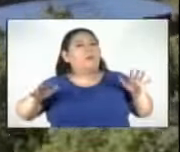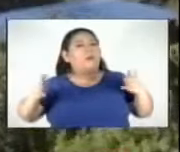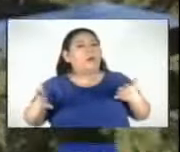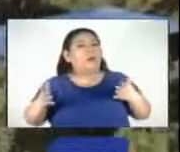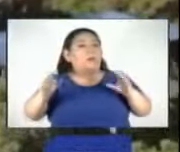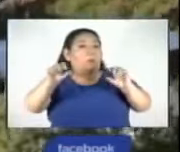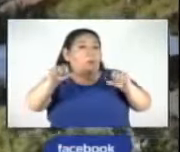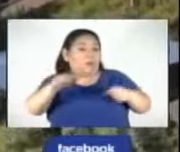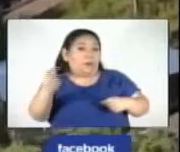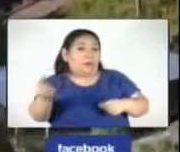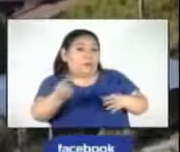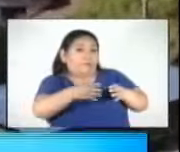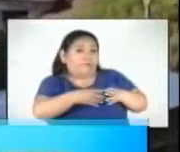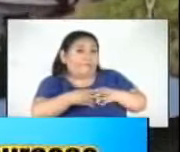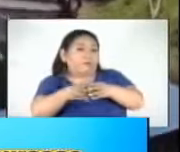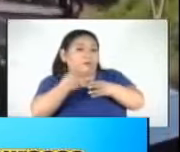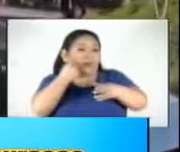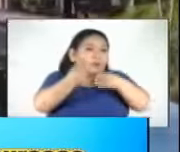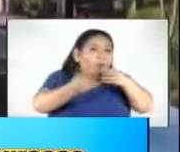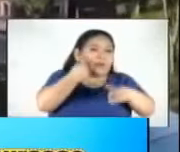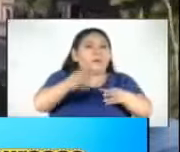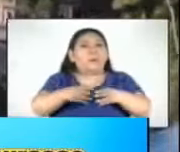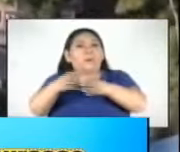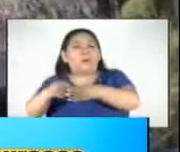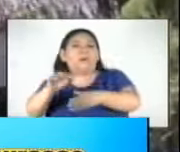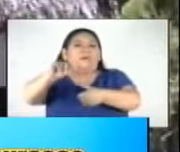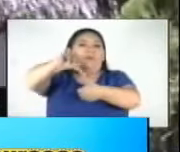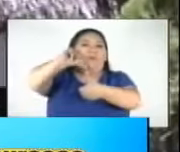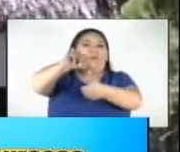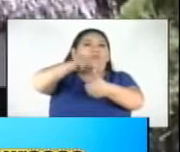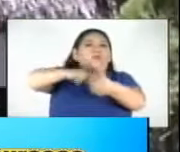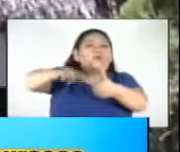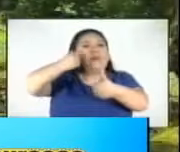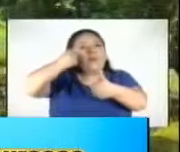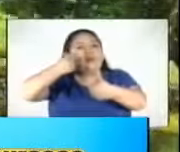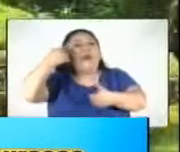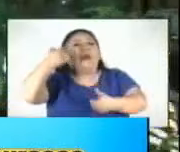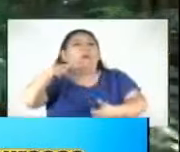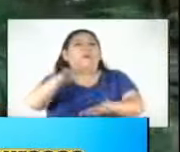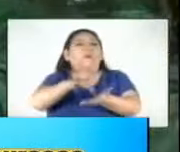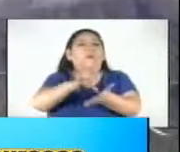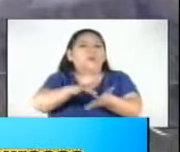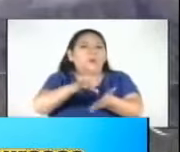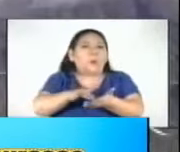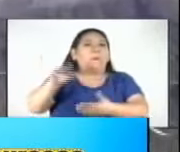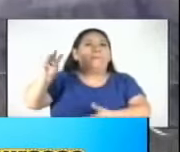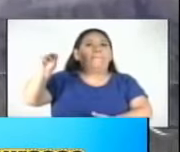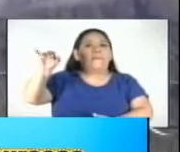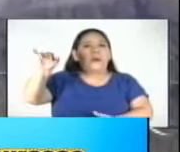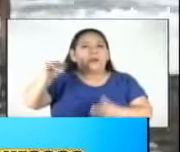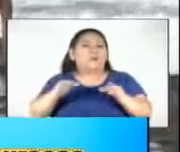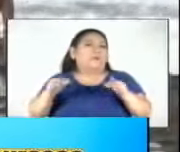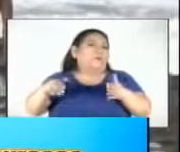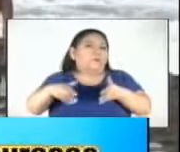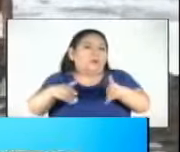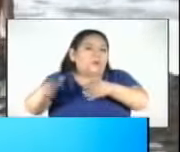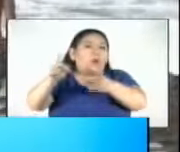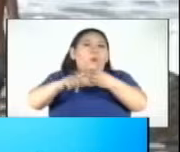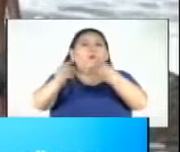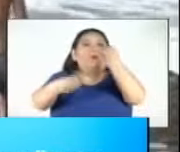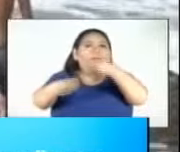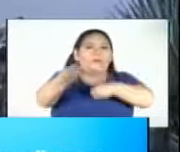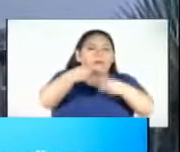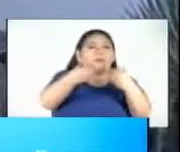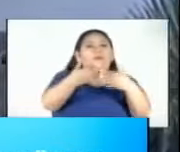en trasladar a un grupo de personas a lugares representativos de cada nación, aprovechando por ejemplo la herencia maya, rutas volcánicas y la